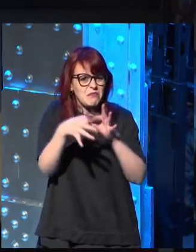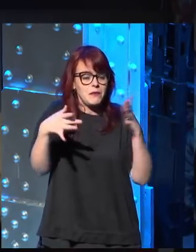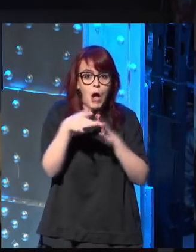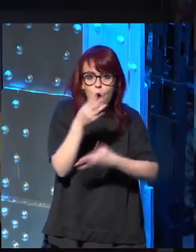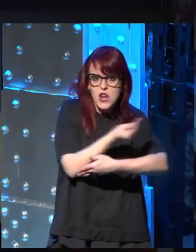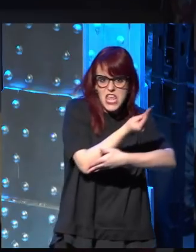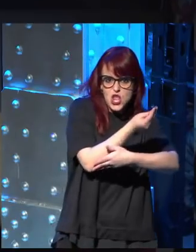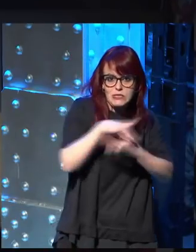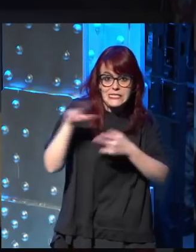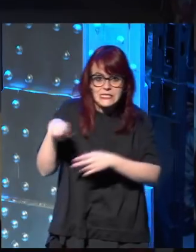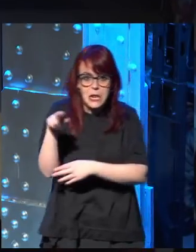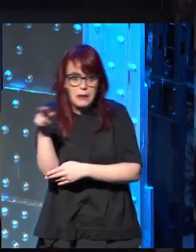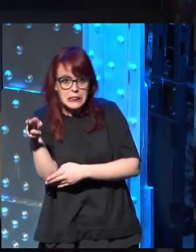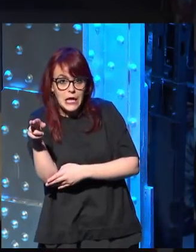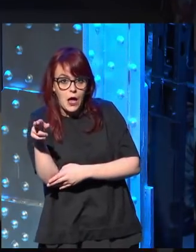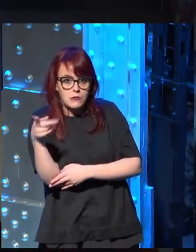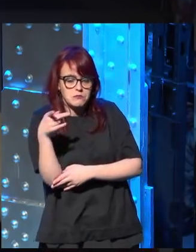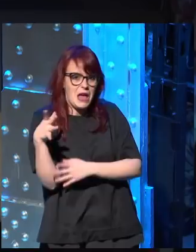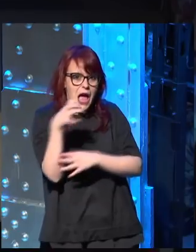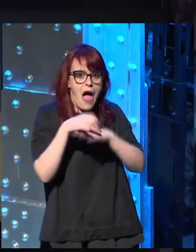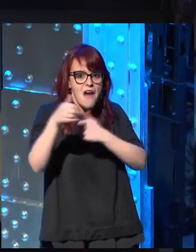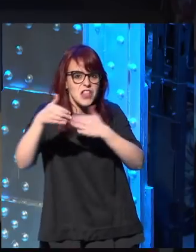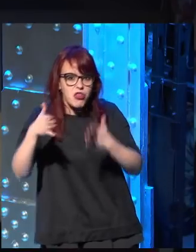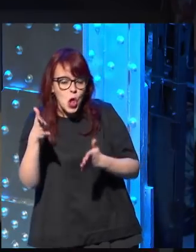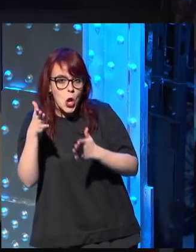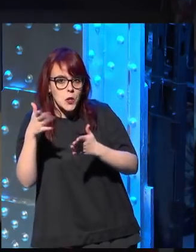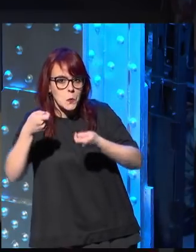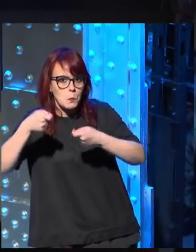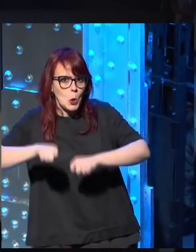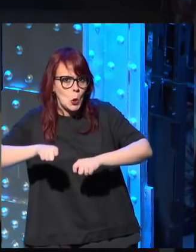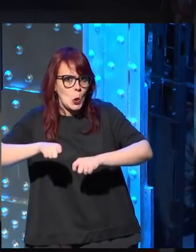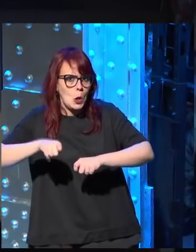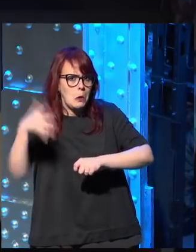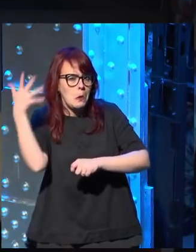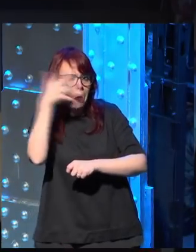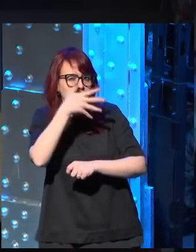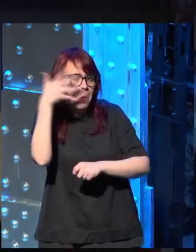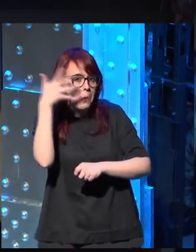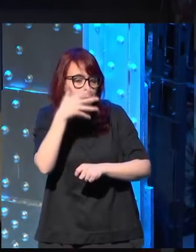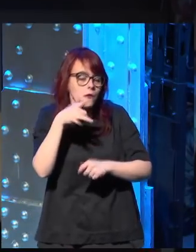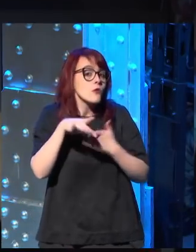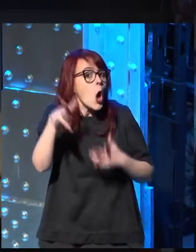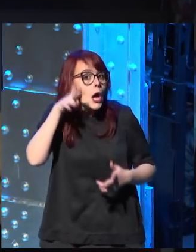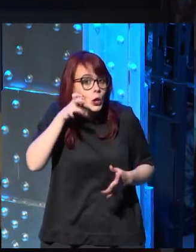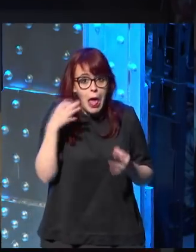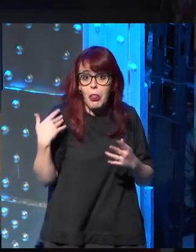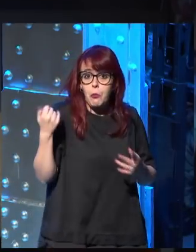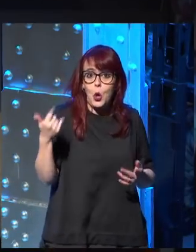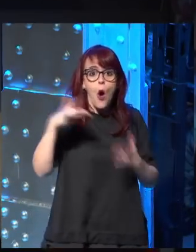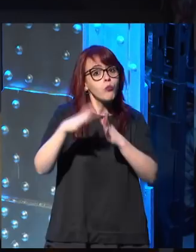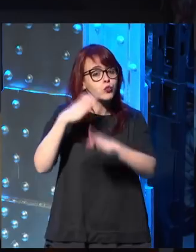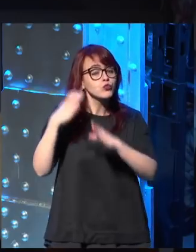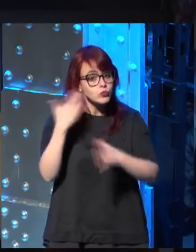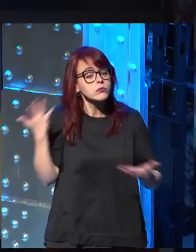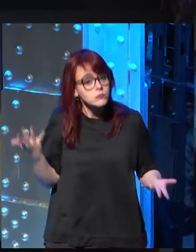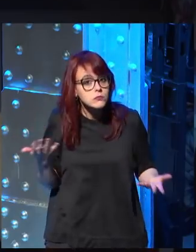Tienen un niño y tienen una serpiente y la tienen encerrada en una habitación, ¿no? Y eso lo oí el otro día en el autobús,